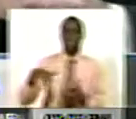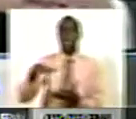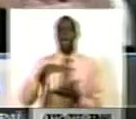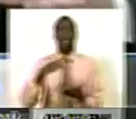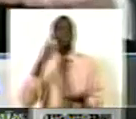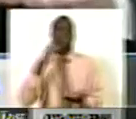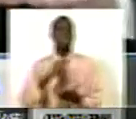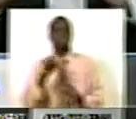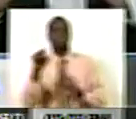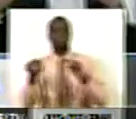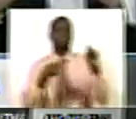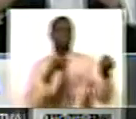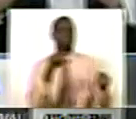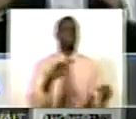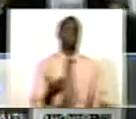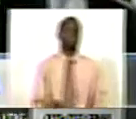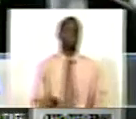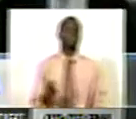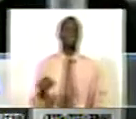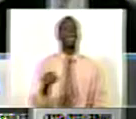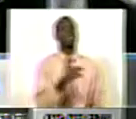país. Es un proceso